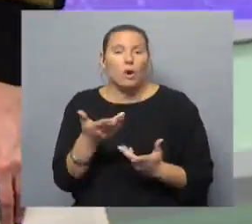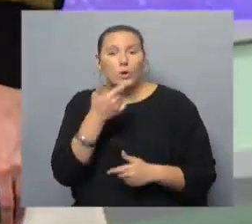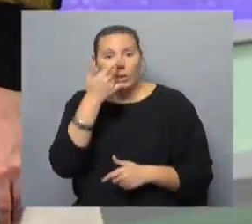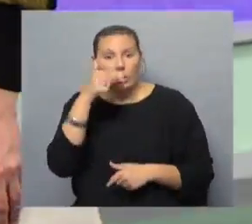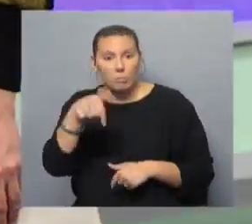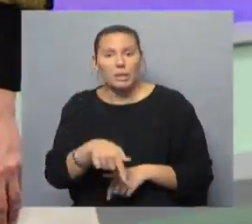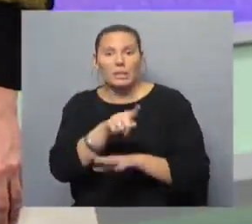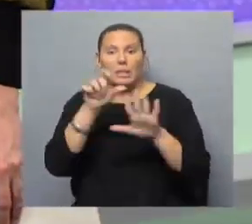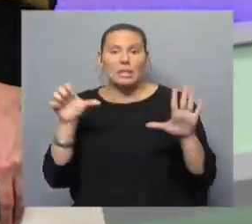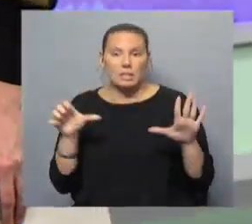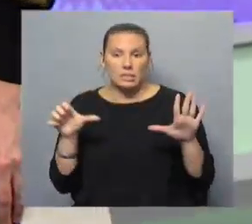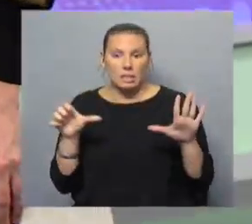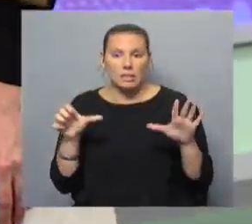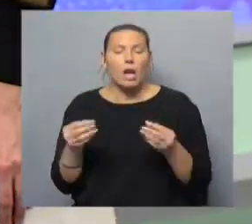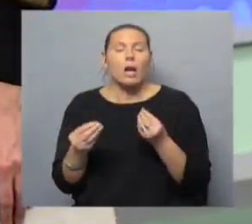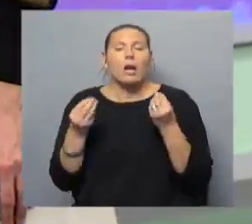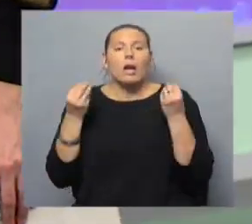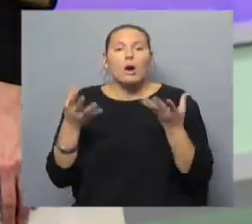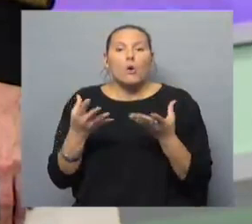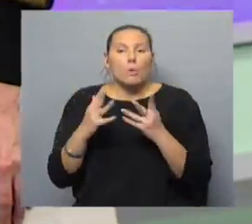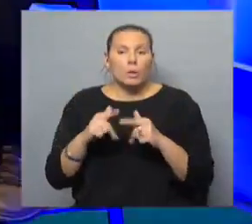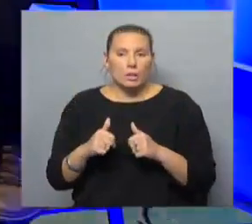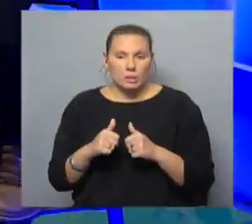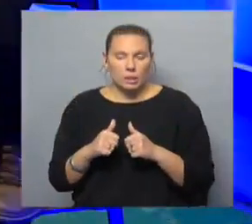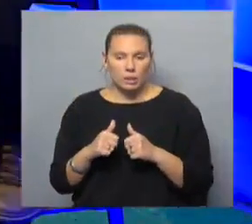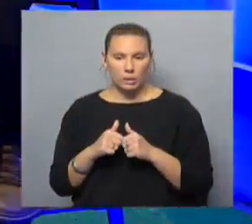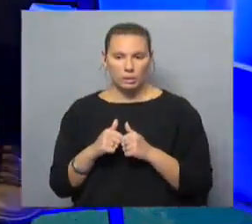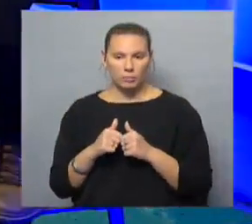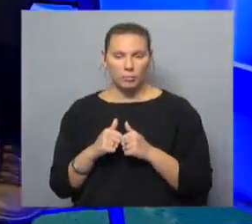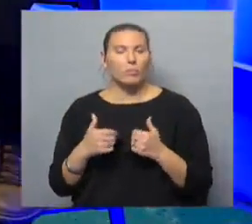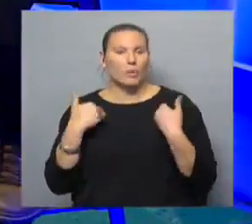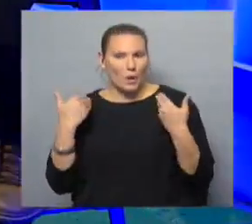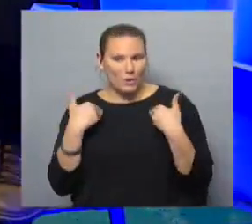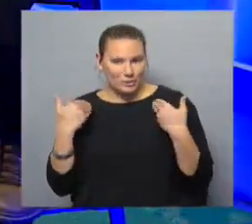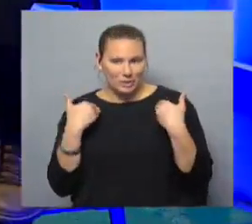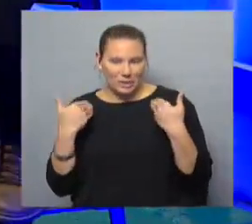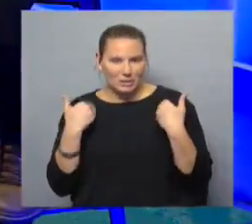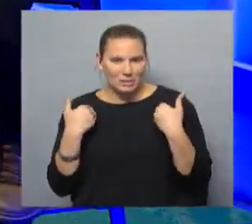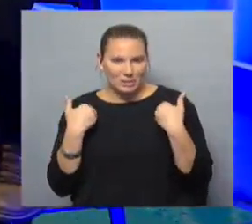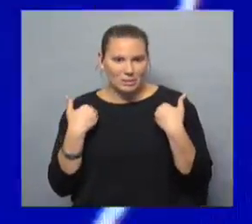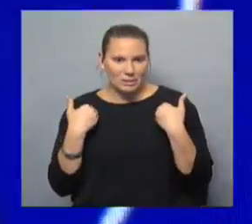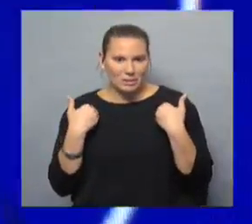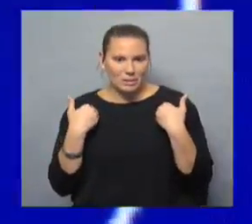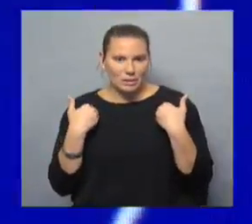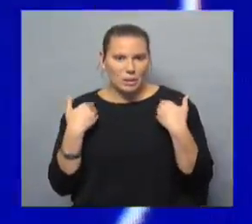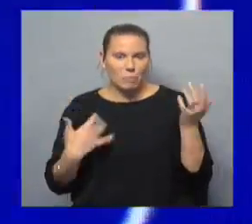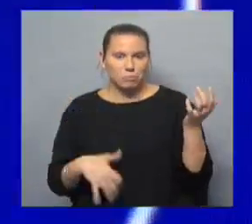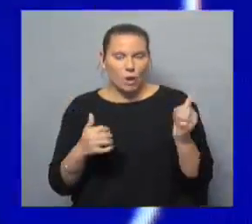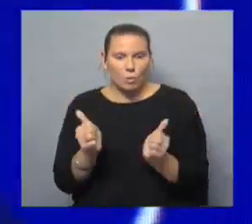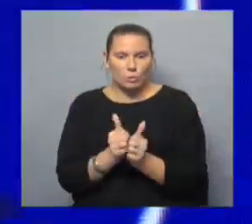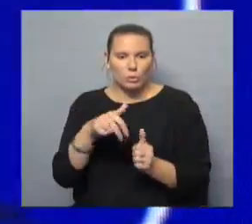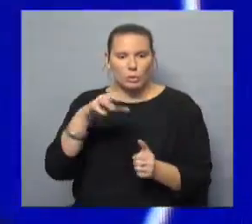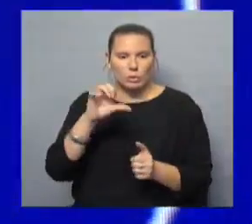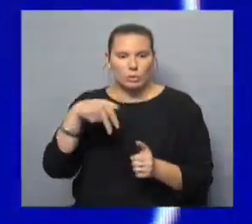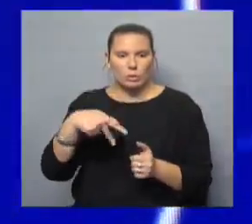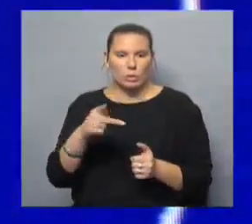para este 16. ¿Cómo está armada la jugada? Bueno, muy contentos también de tocar con Snake. Es